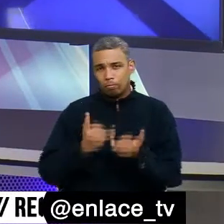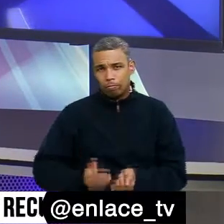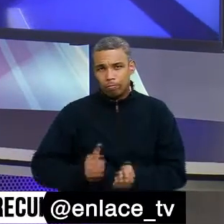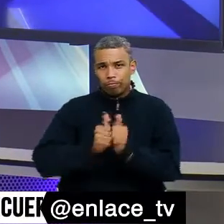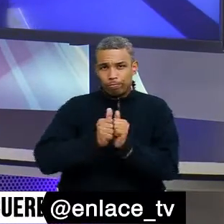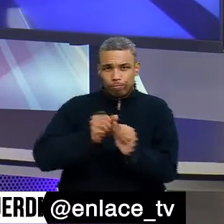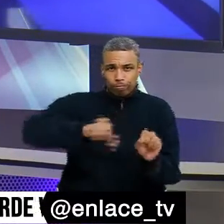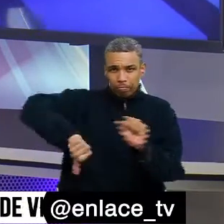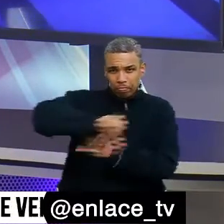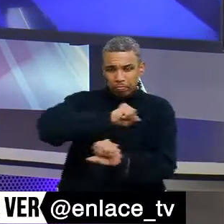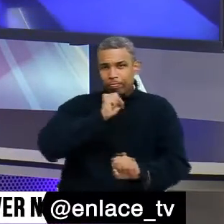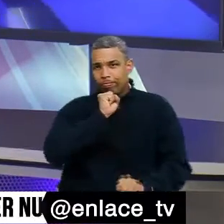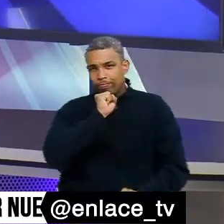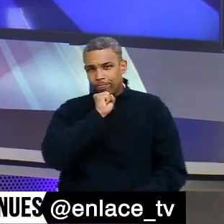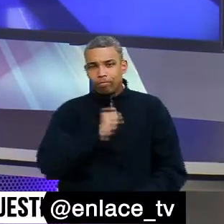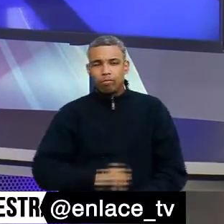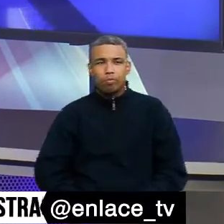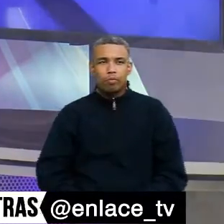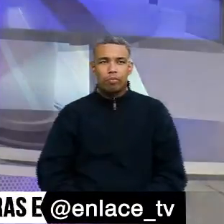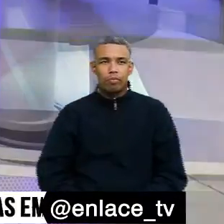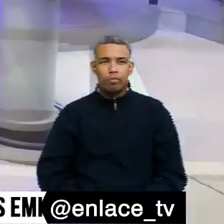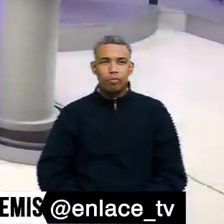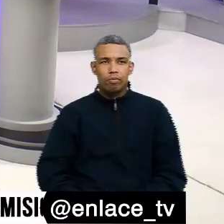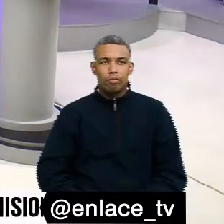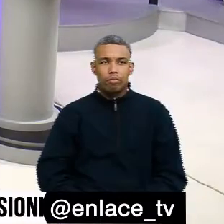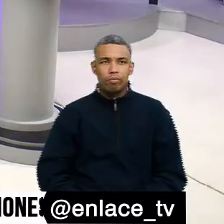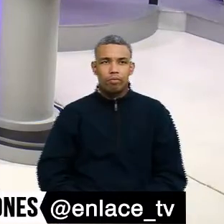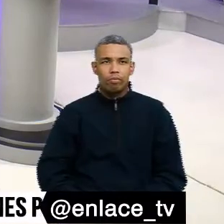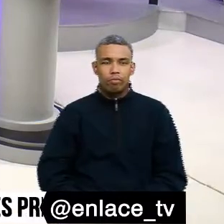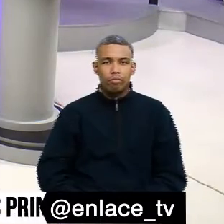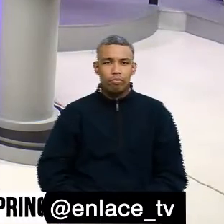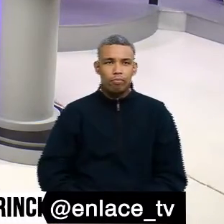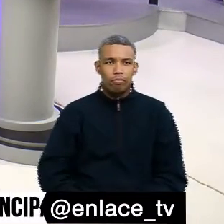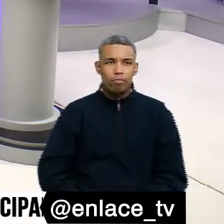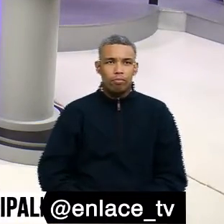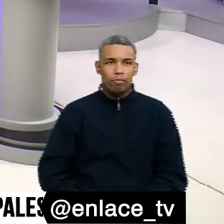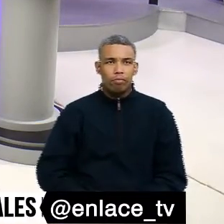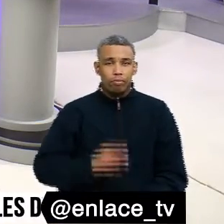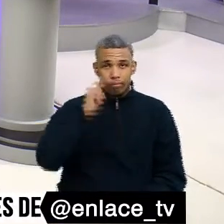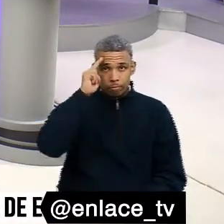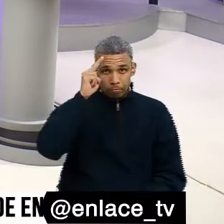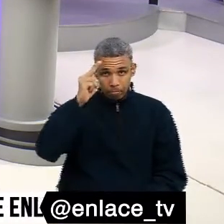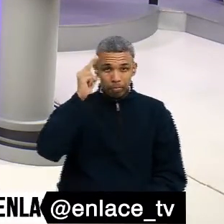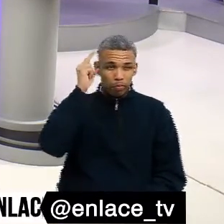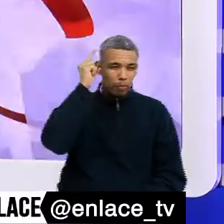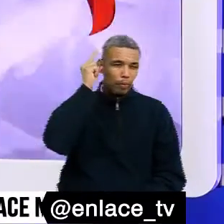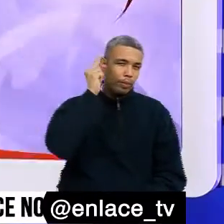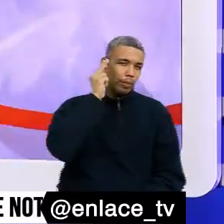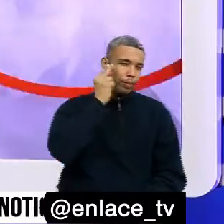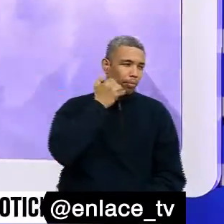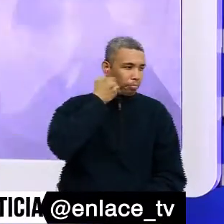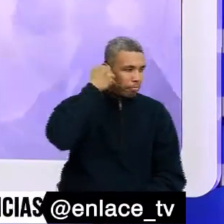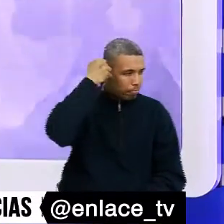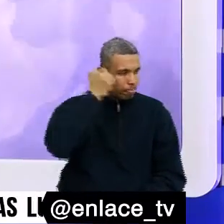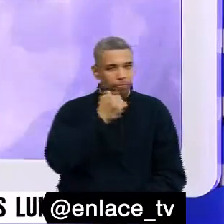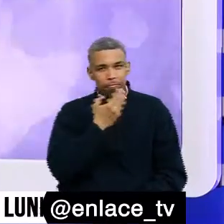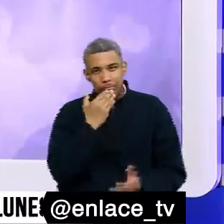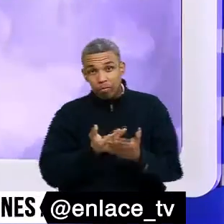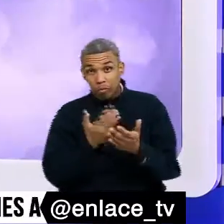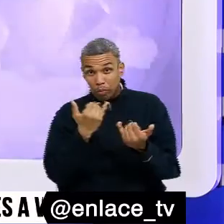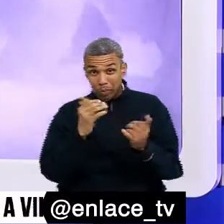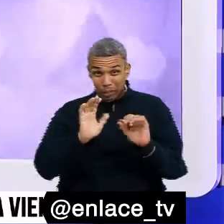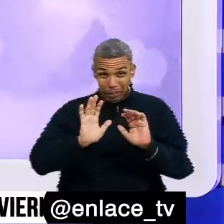deportes con Luis Alfonso, el Pocho Molina. Pocho, muy buenas tardes para usted. Hola, Yannick, ¿qué tal? Saludo para usted, para todos los televidentes en minutos. De